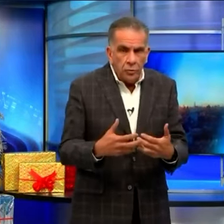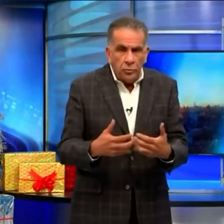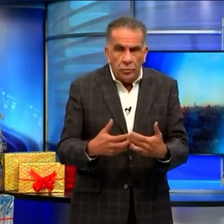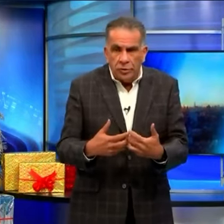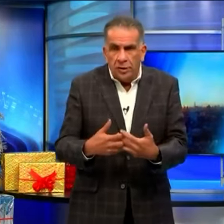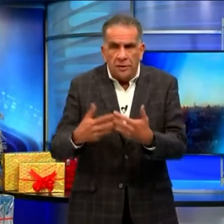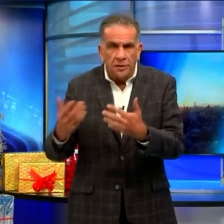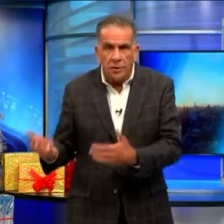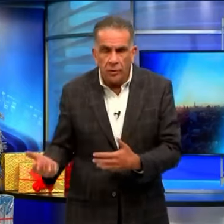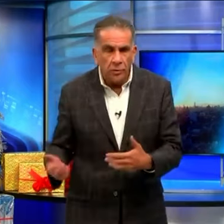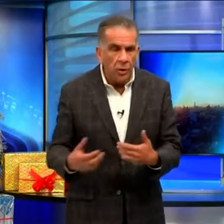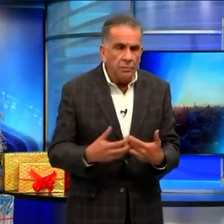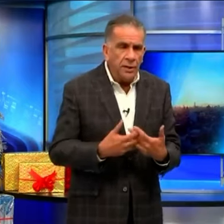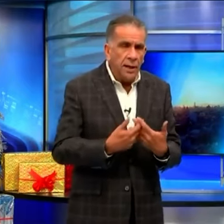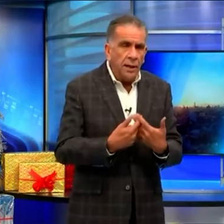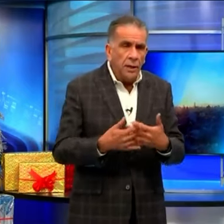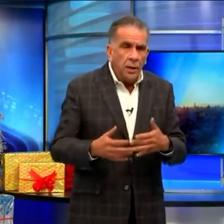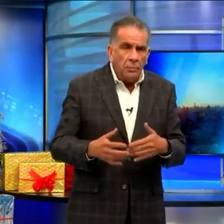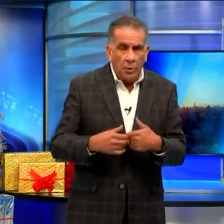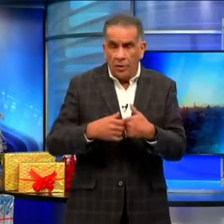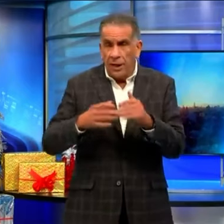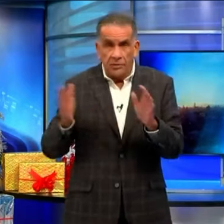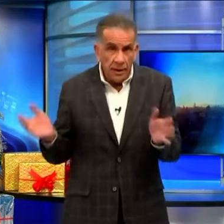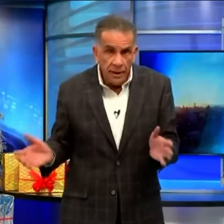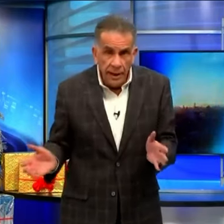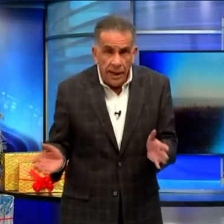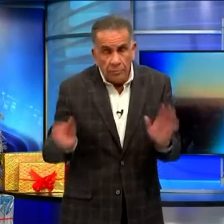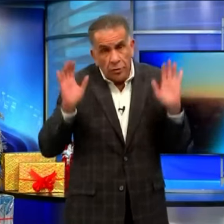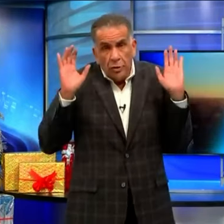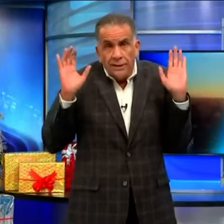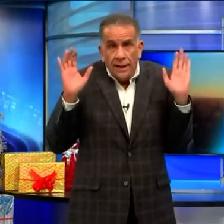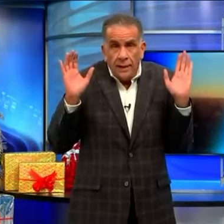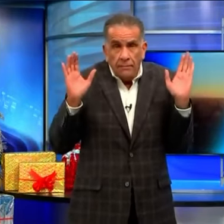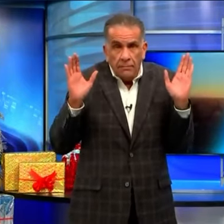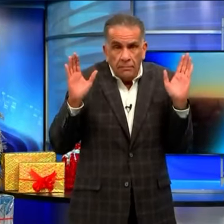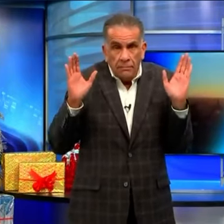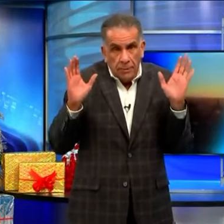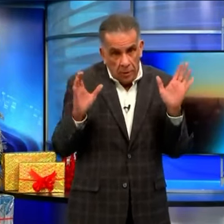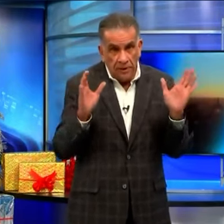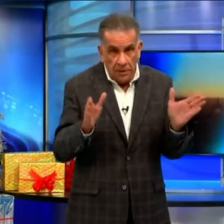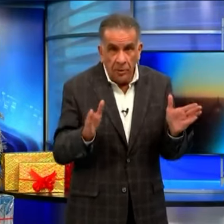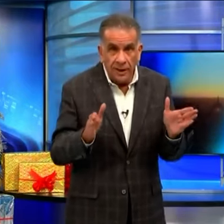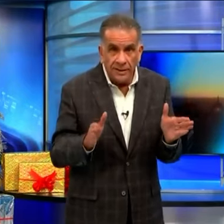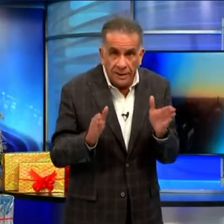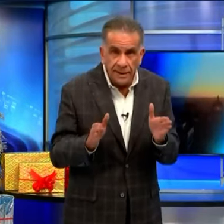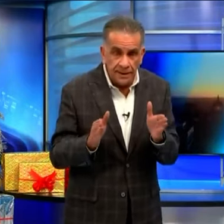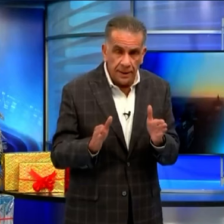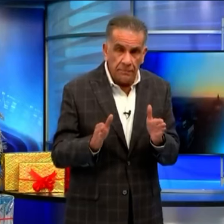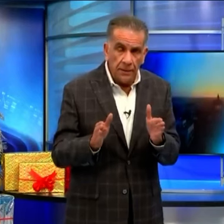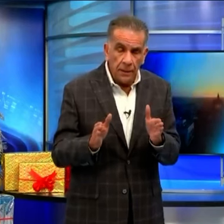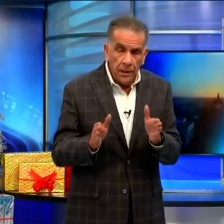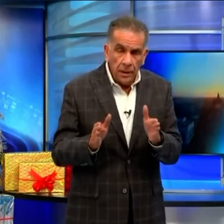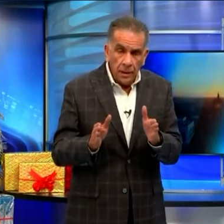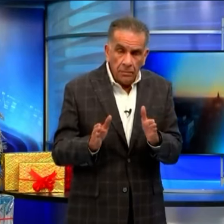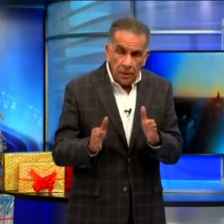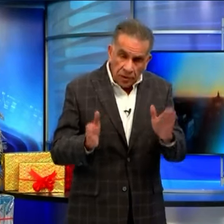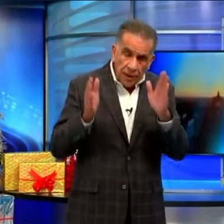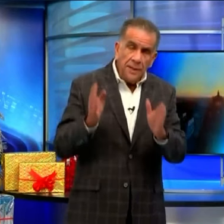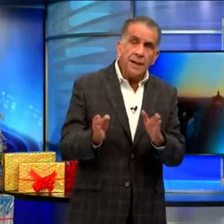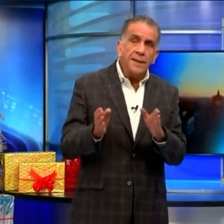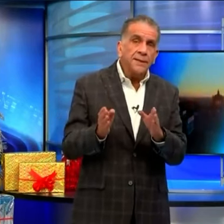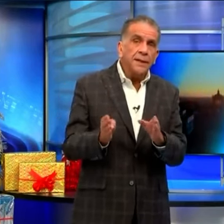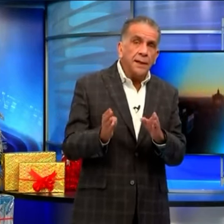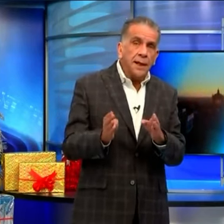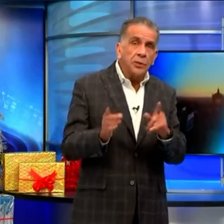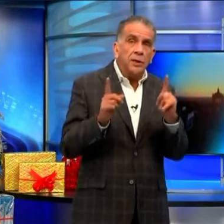por su situación económica, por casualidad, pues yo qué sé, pero espero que sí se sepa. Pero